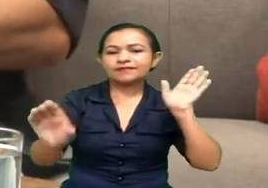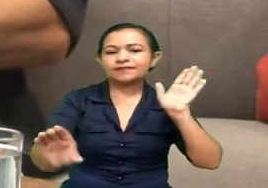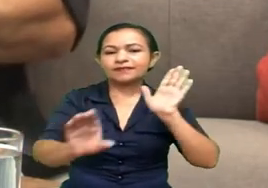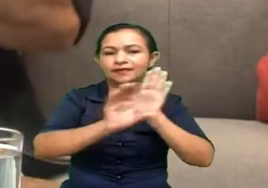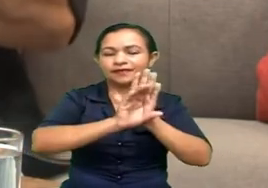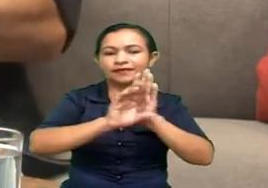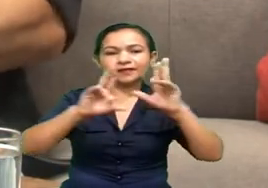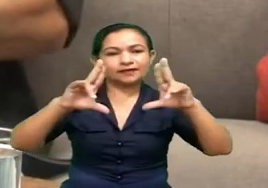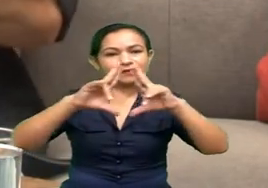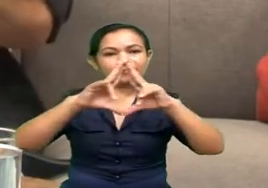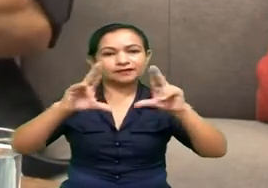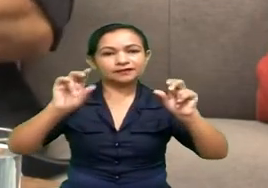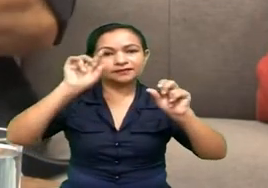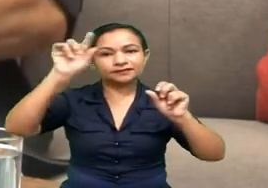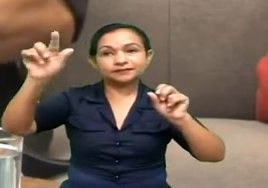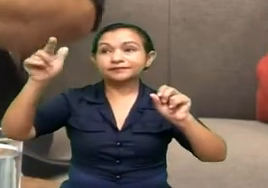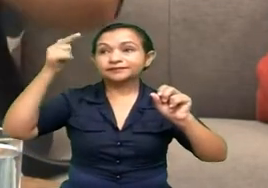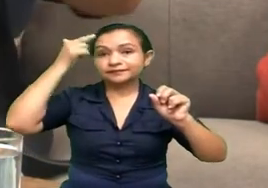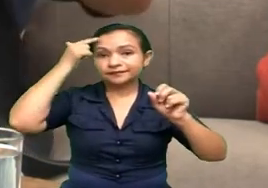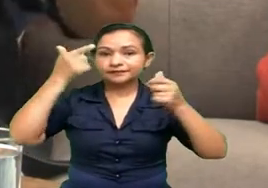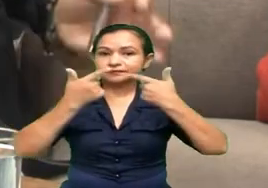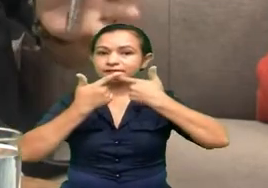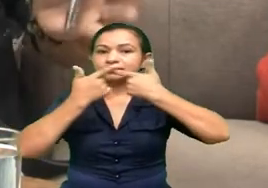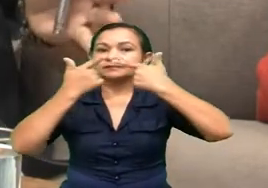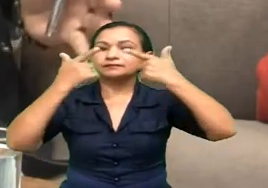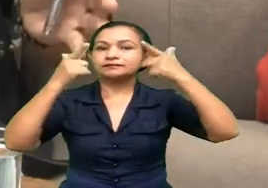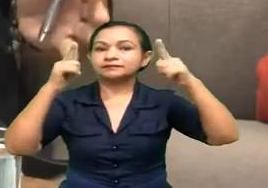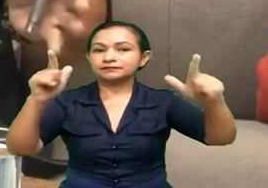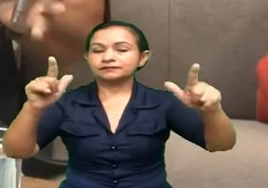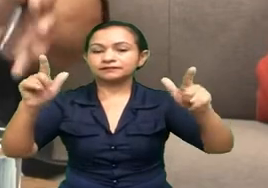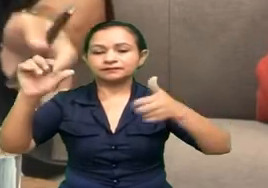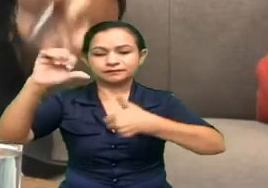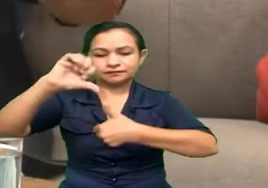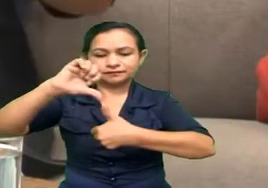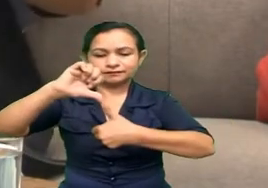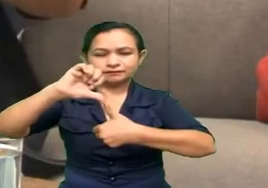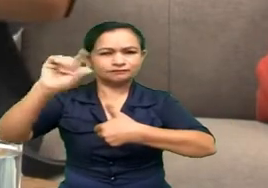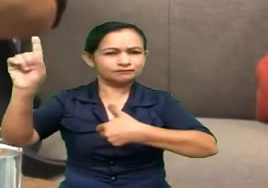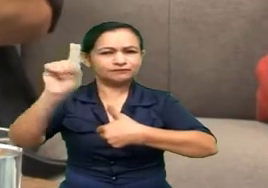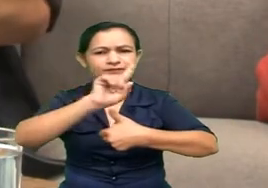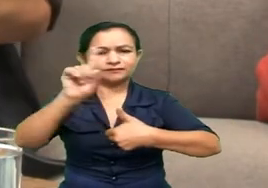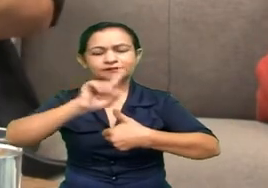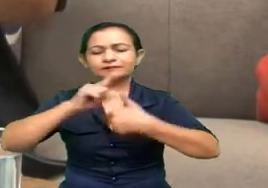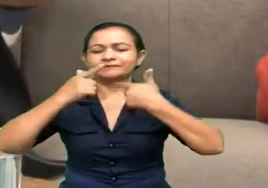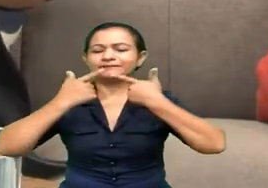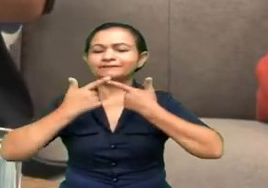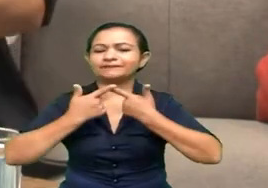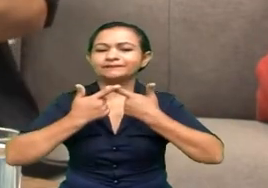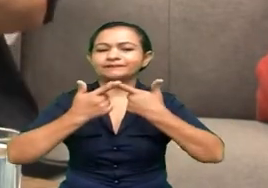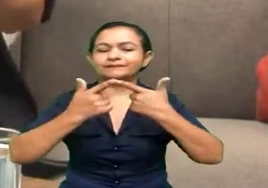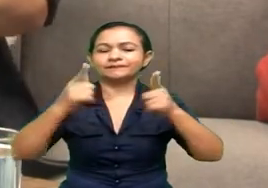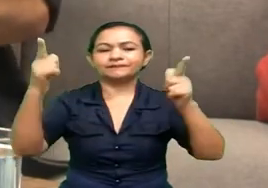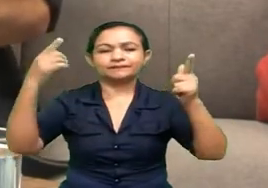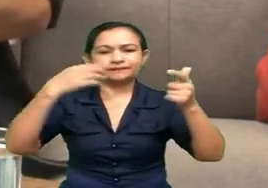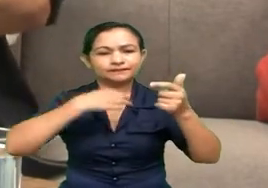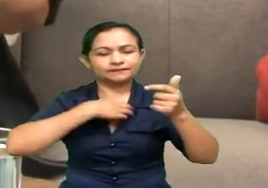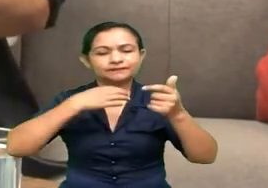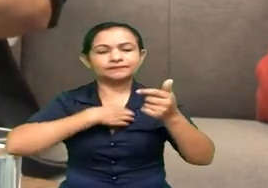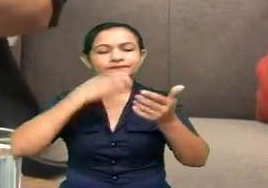Nicaragua como Estado libre, no como parte de Centroamérica, sino como Estado o República